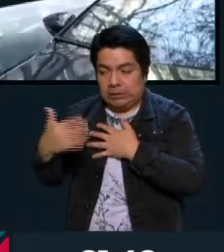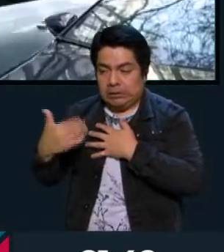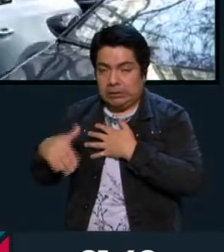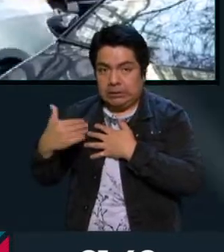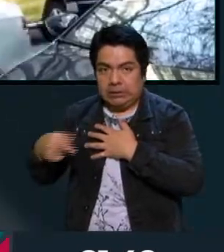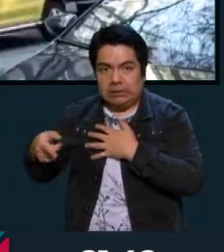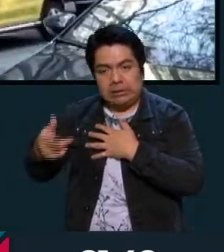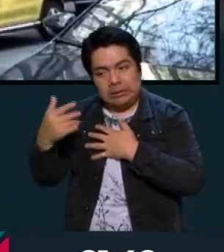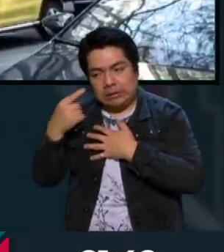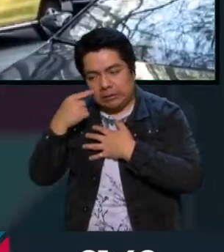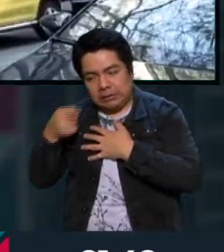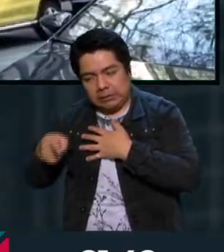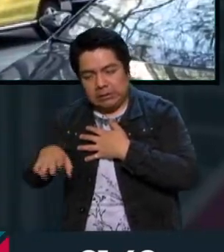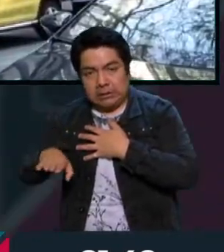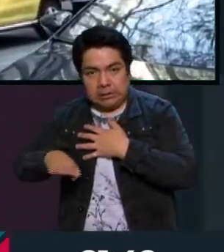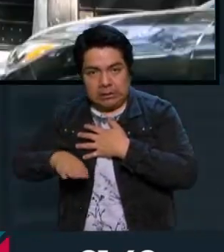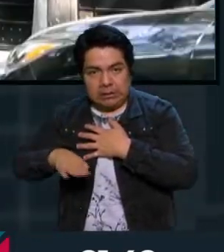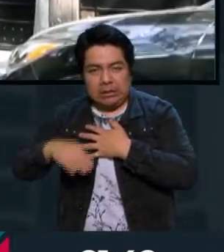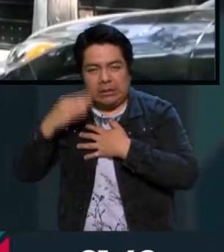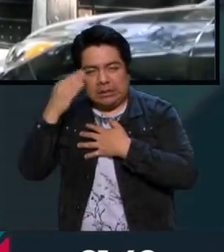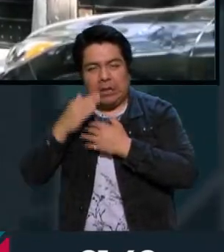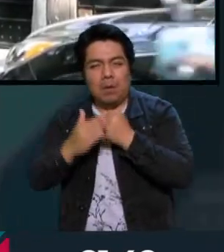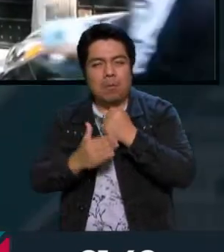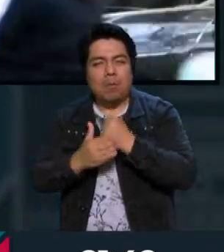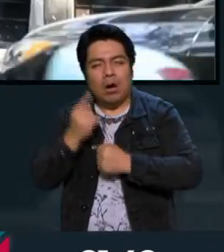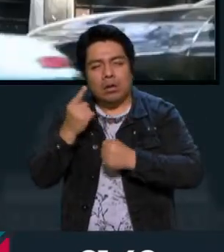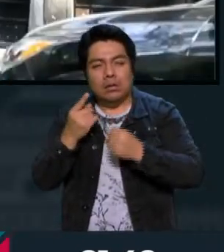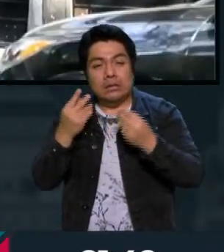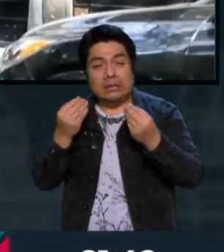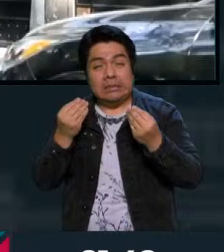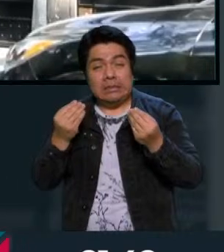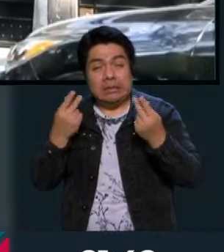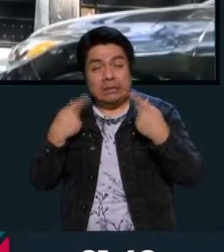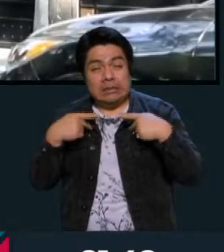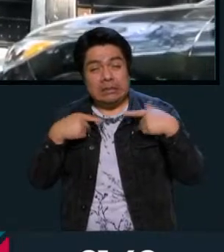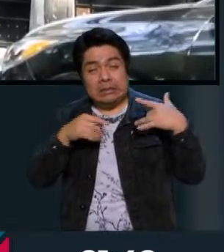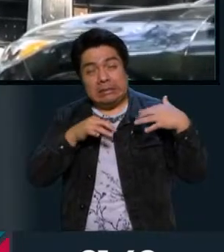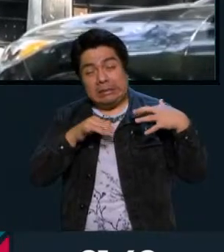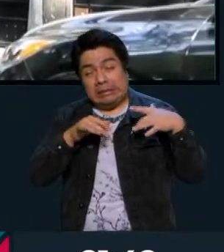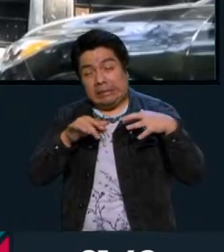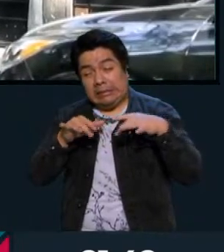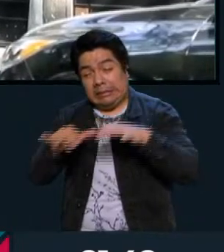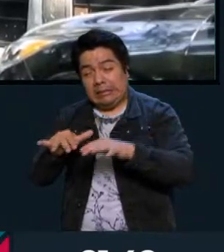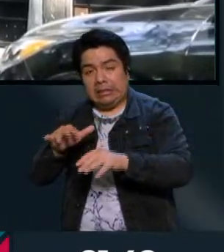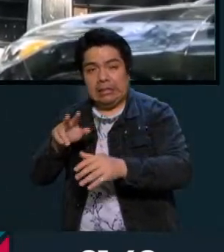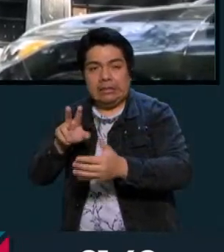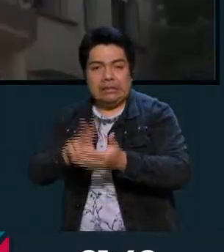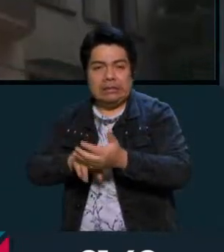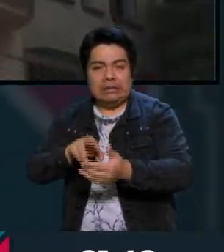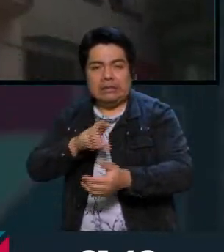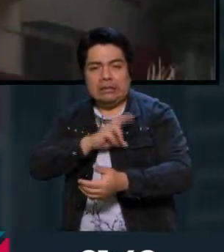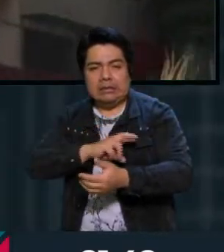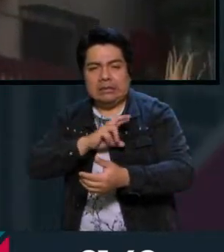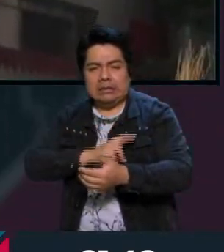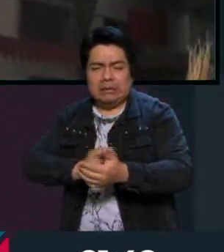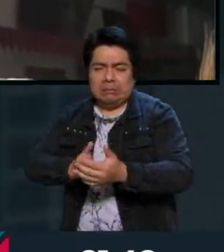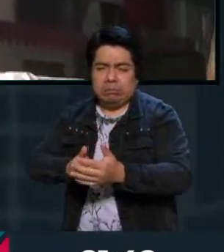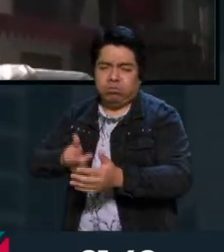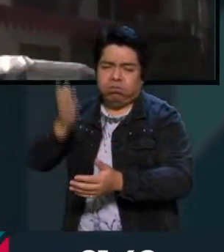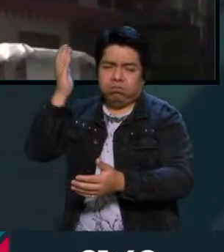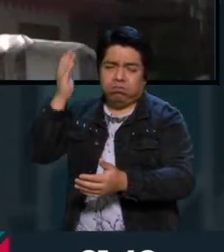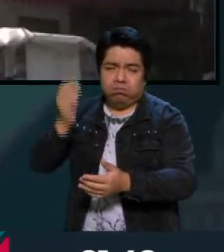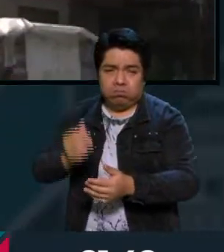se ha venido caracterizando, como ya lo has dicho, por el aumento exacerbado, desmedido